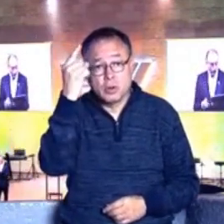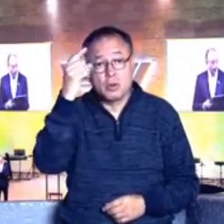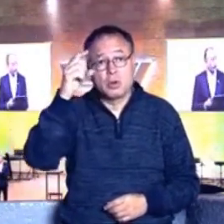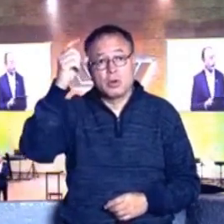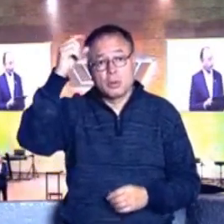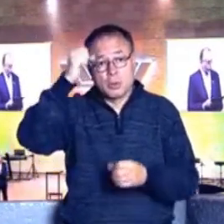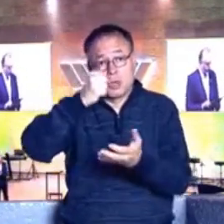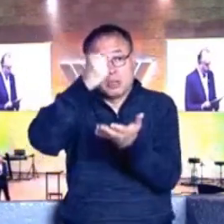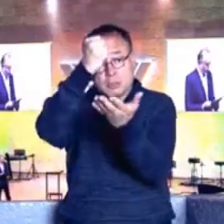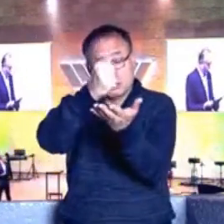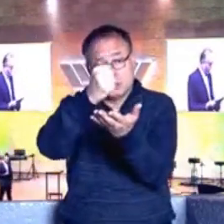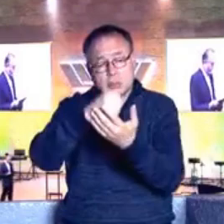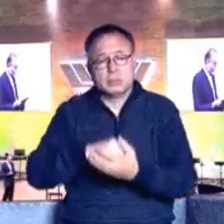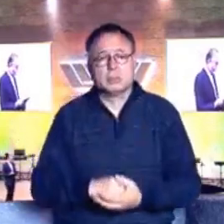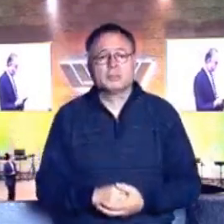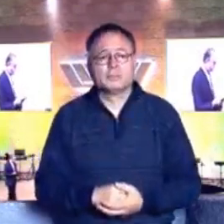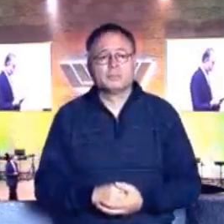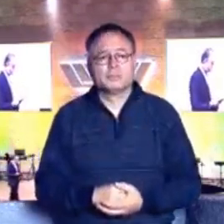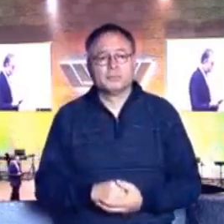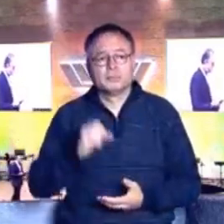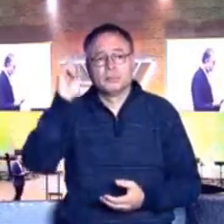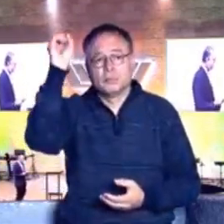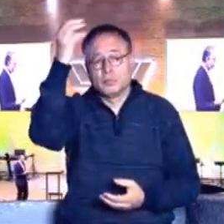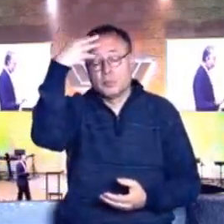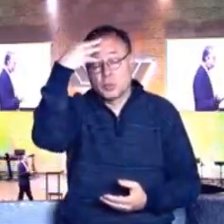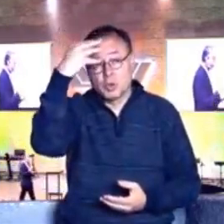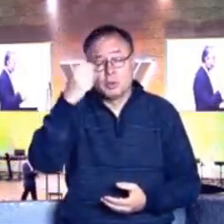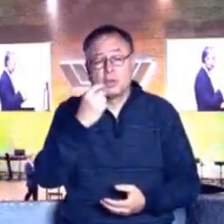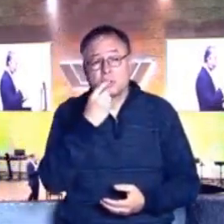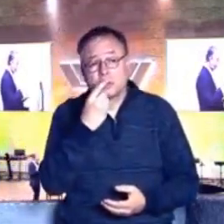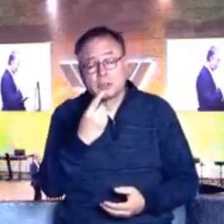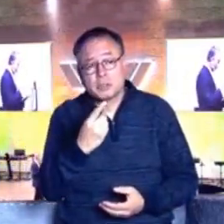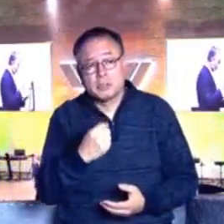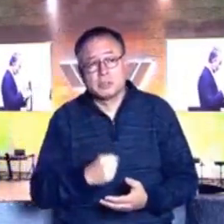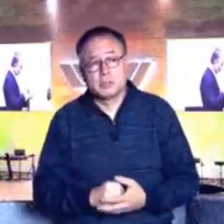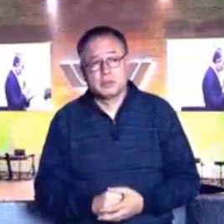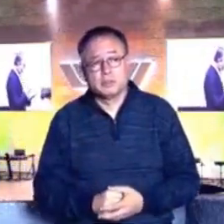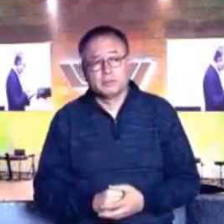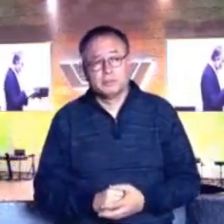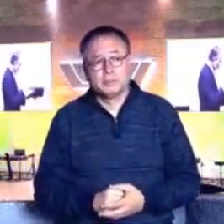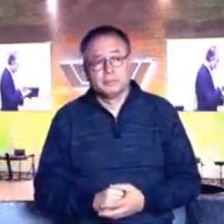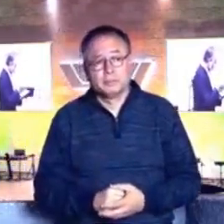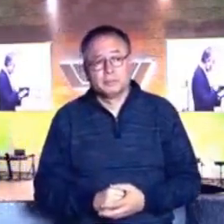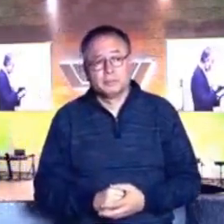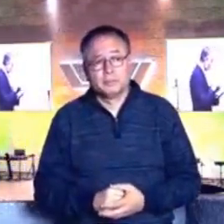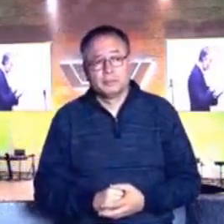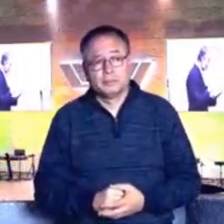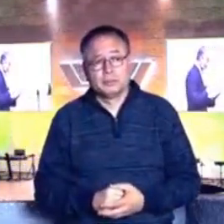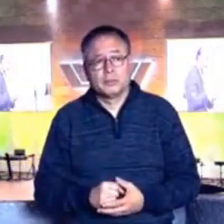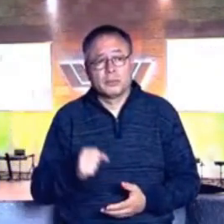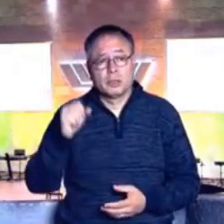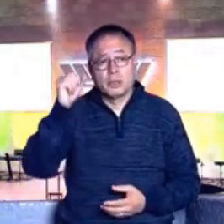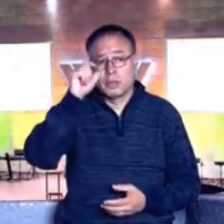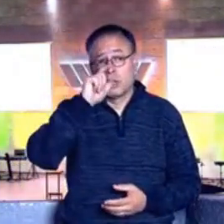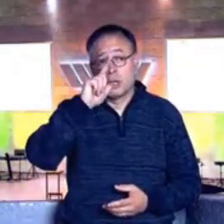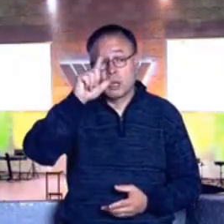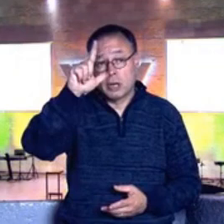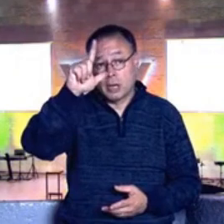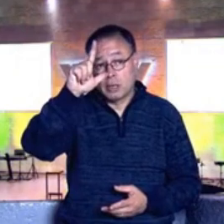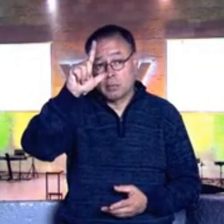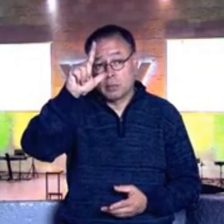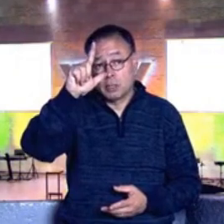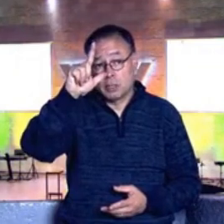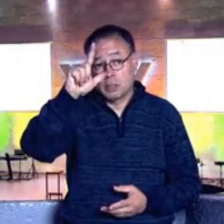proverbios 11:25 dice Fíjate lo que dice proverbios 1125 el alma el